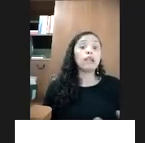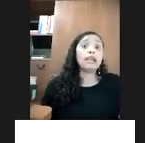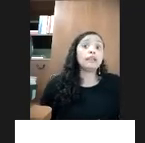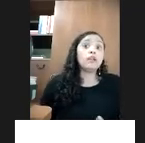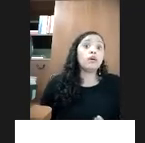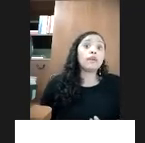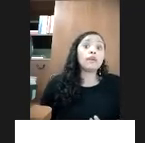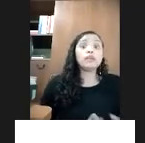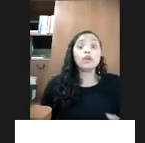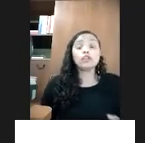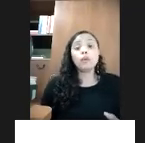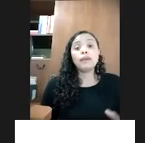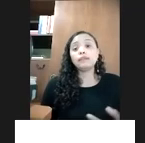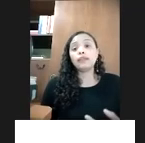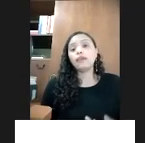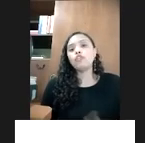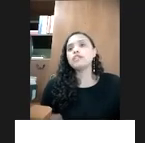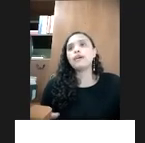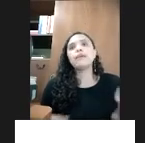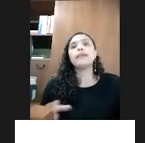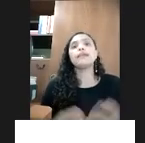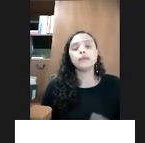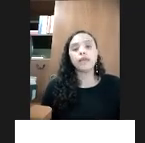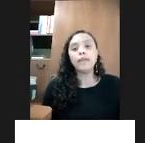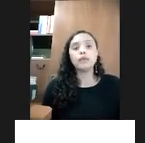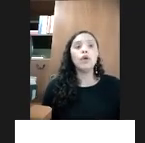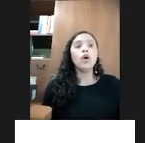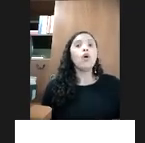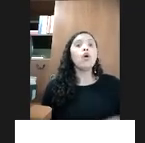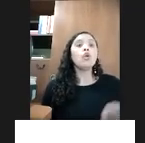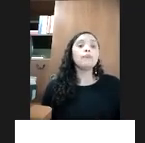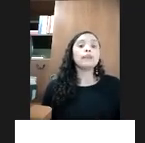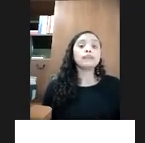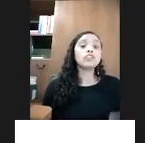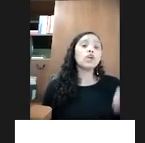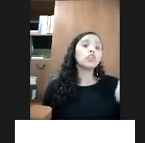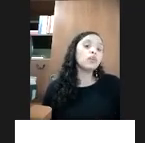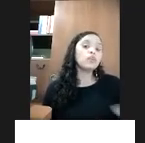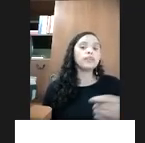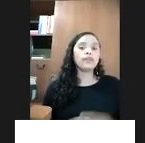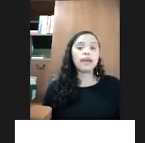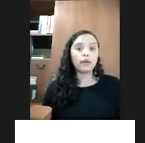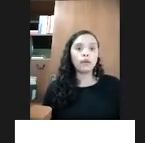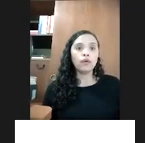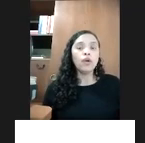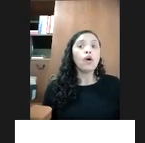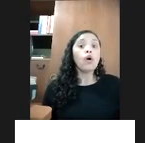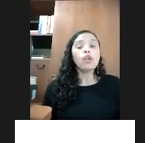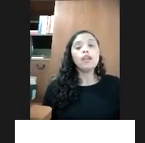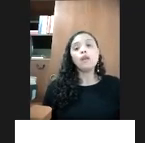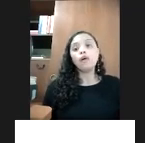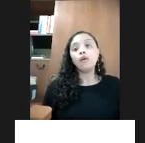como los diabéticos que toman té de concha de mandarina, por ejemplo, o los hipertensos que toman un diente de ajo,